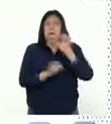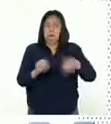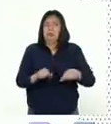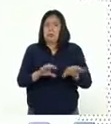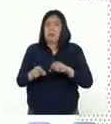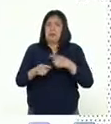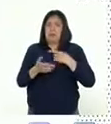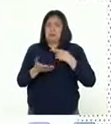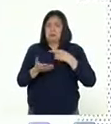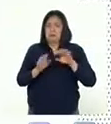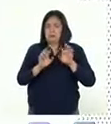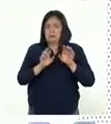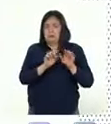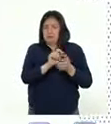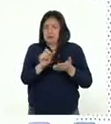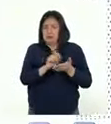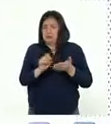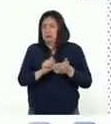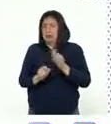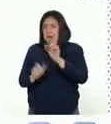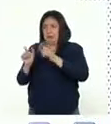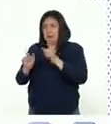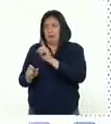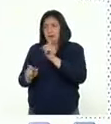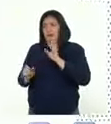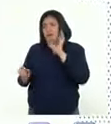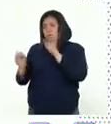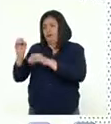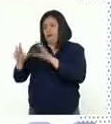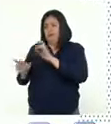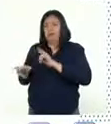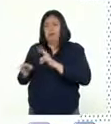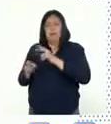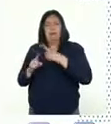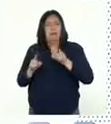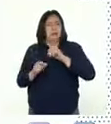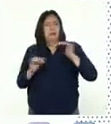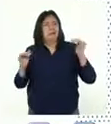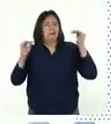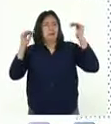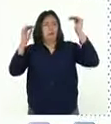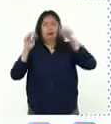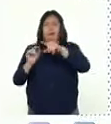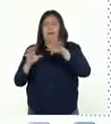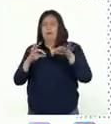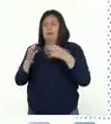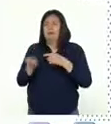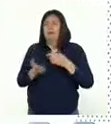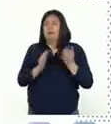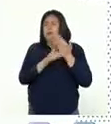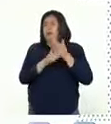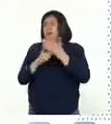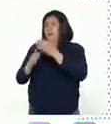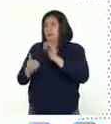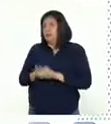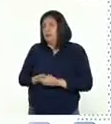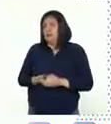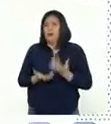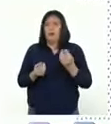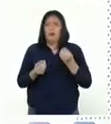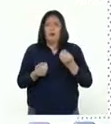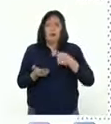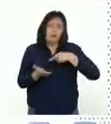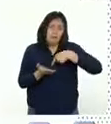elaboren mensajes para que la gente no tire la basura al río, pero que los adultos de cada familia los compartan